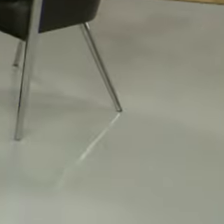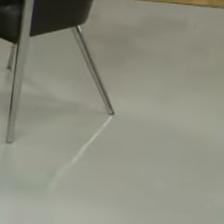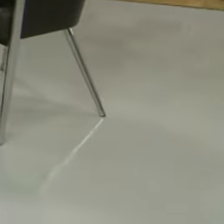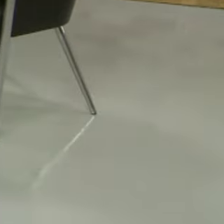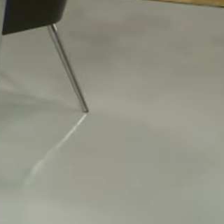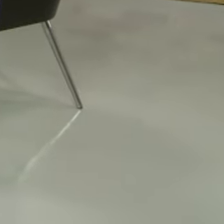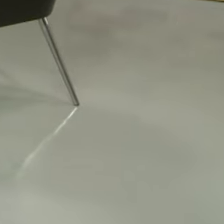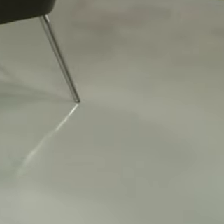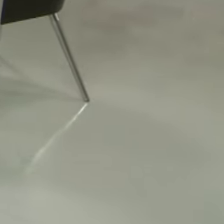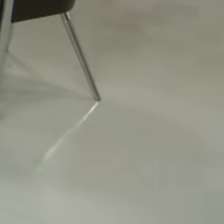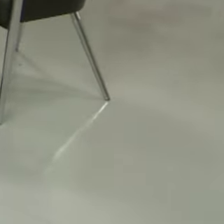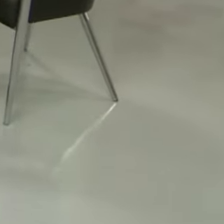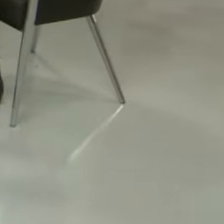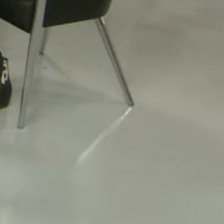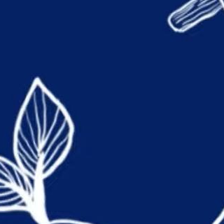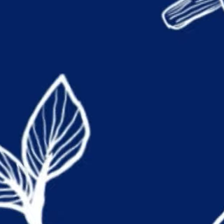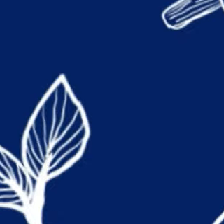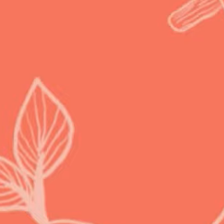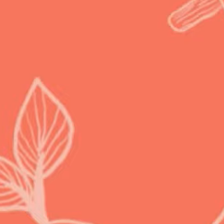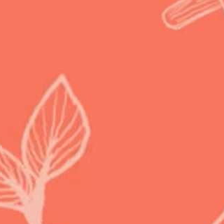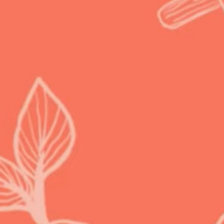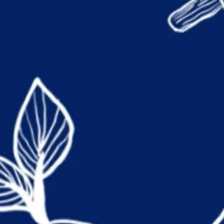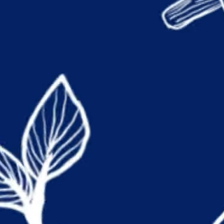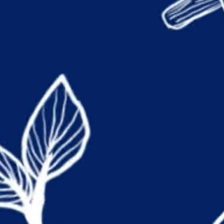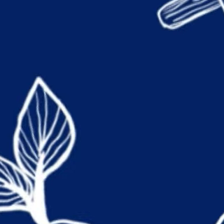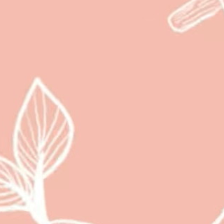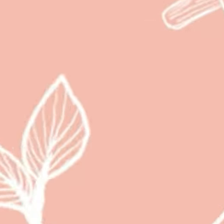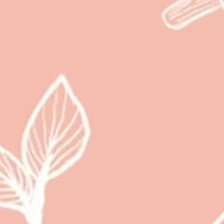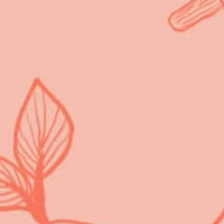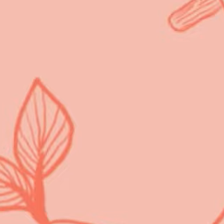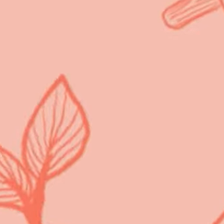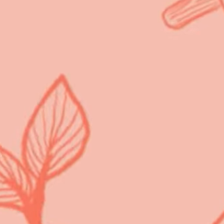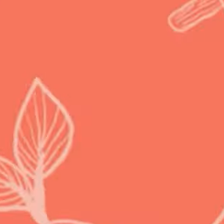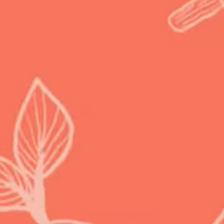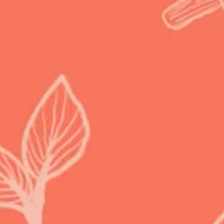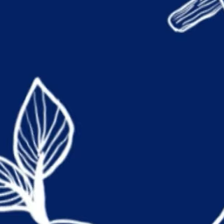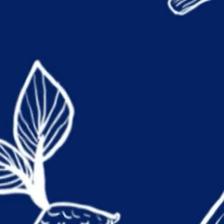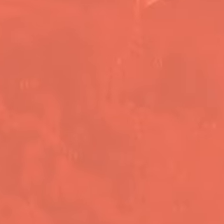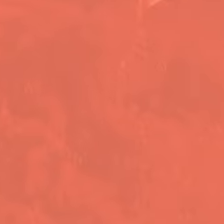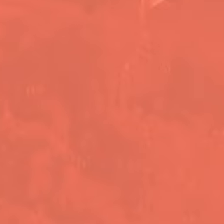Del corazón.